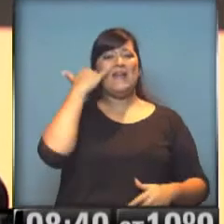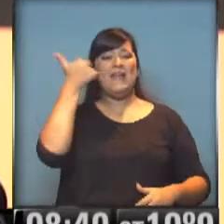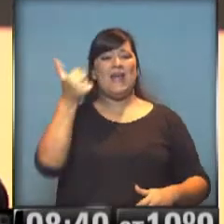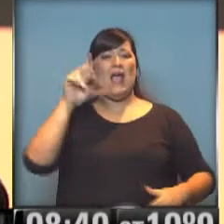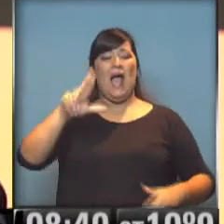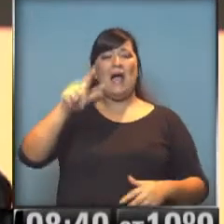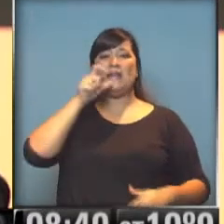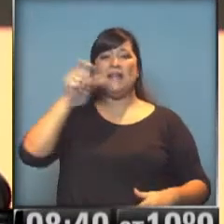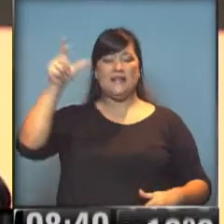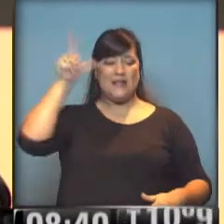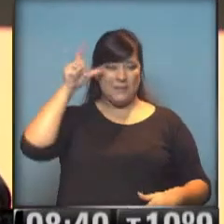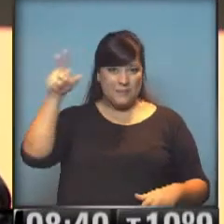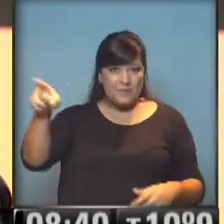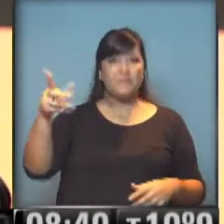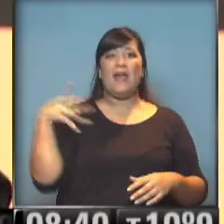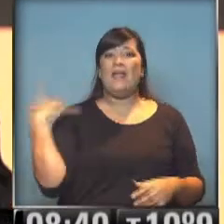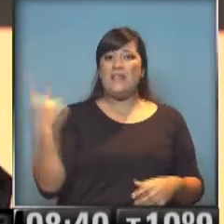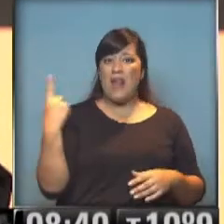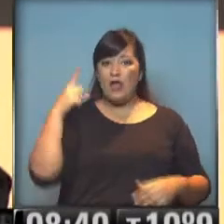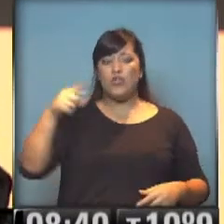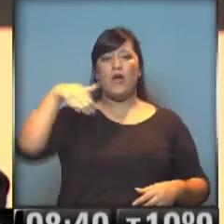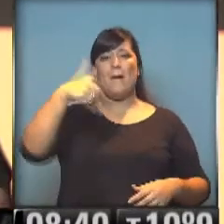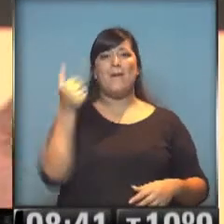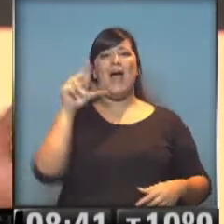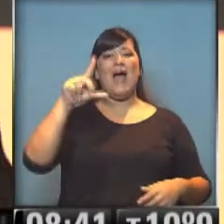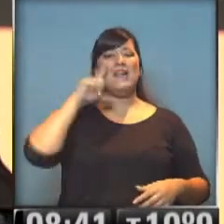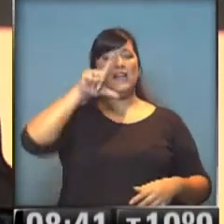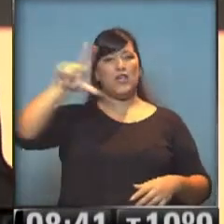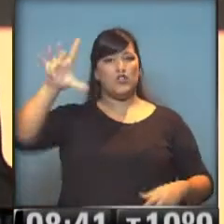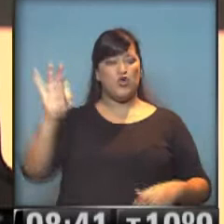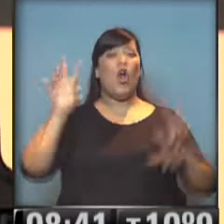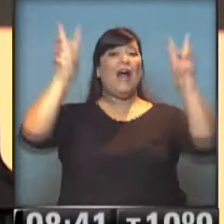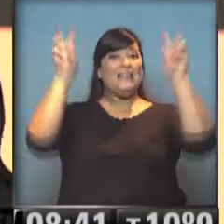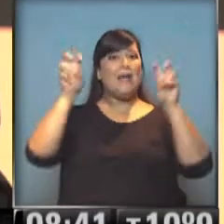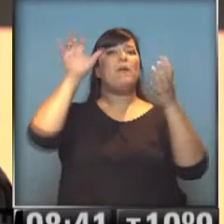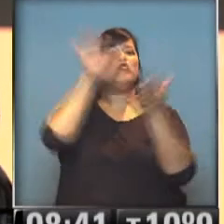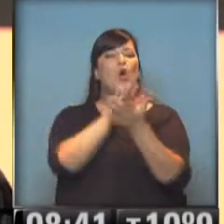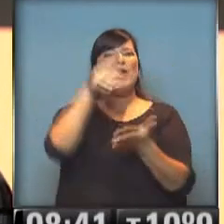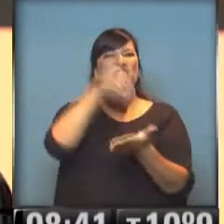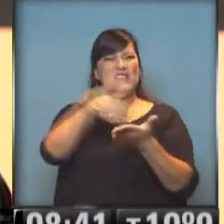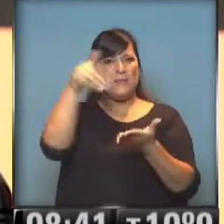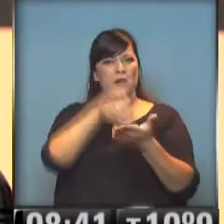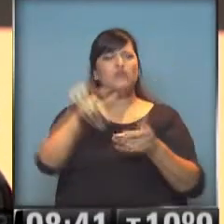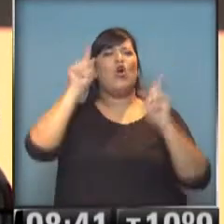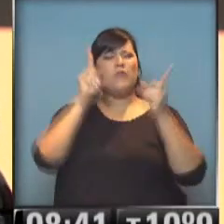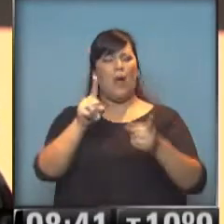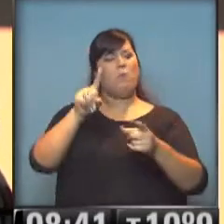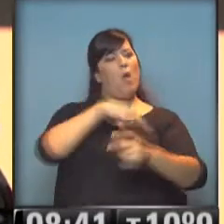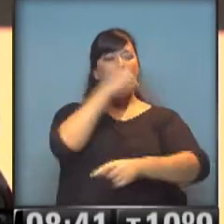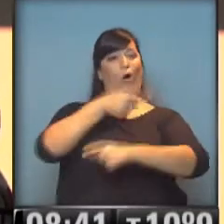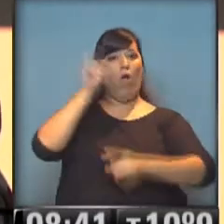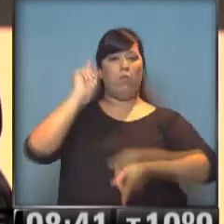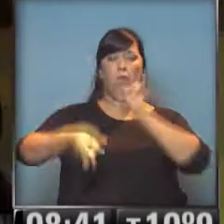Indiscriminadamente Discriminados, dirigida por Gisela Amarillo y que aborda temas como, por supuesto, la discriminación y el abuso de poder en